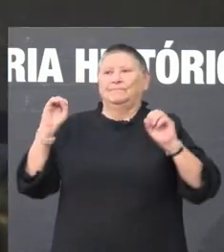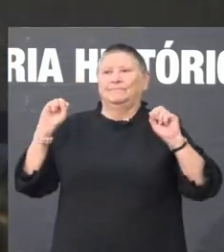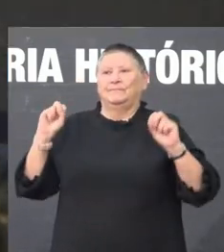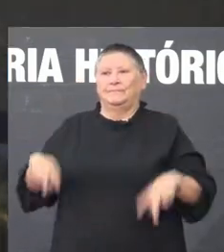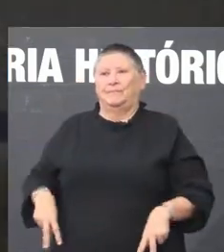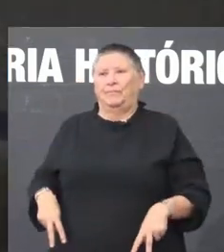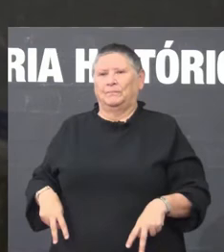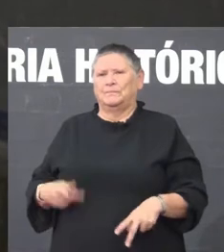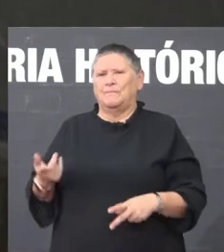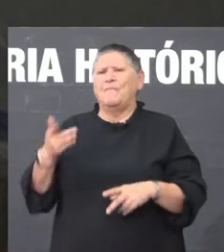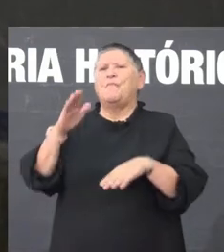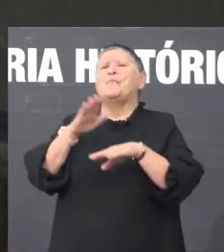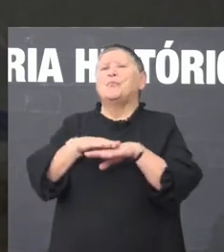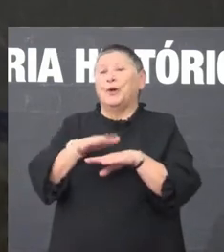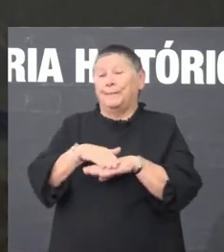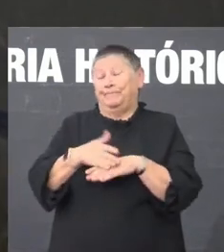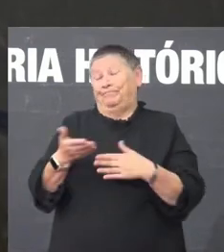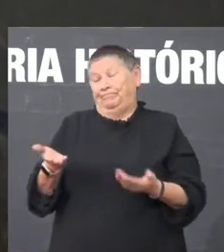¿por qué razón